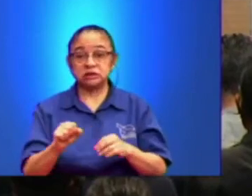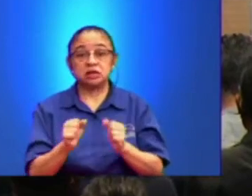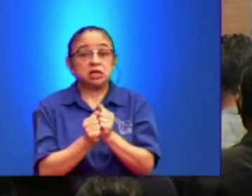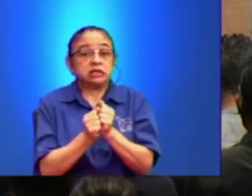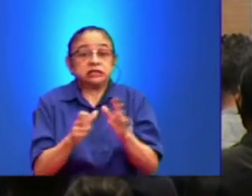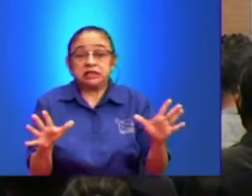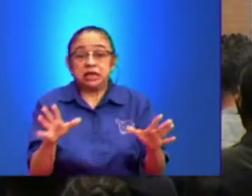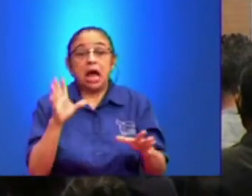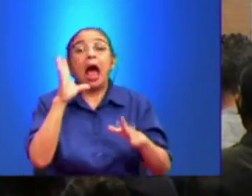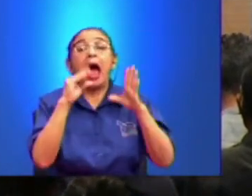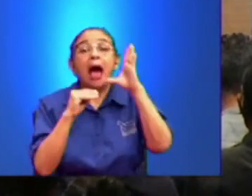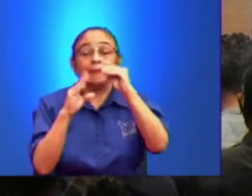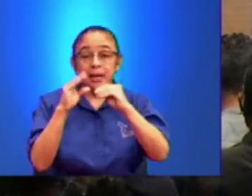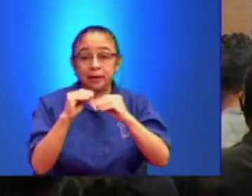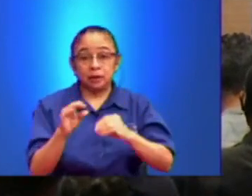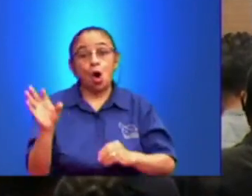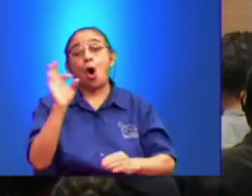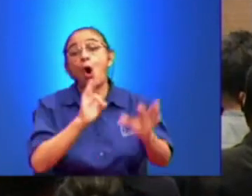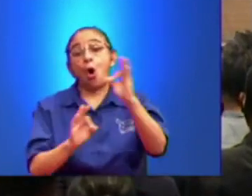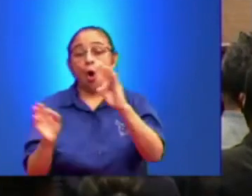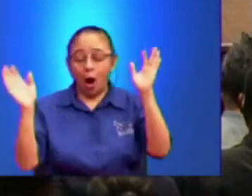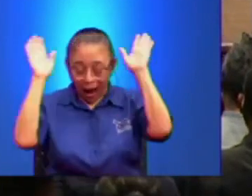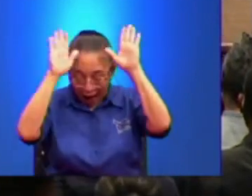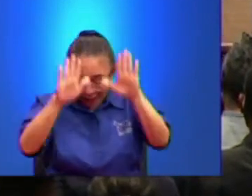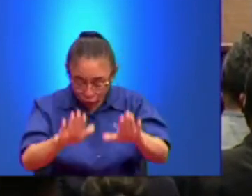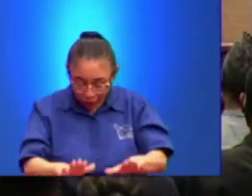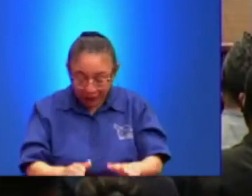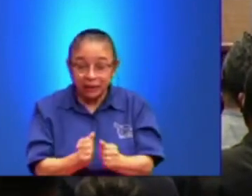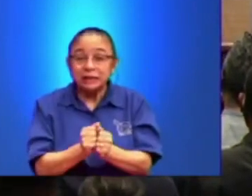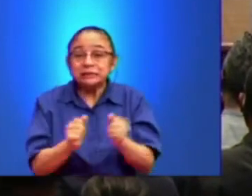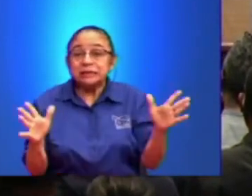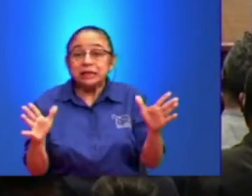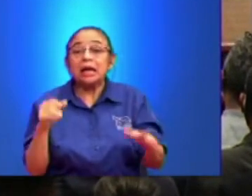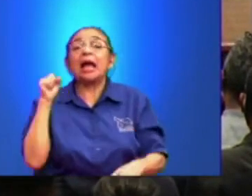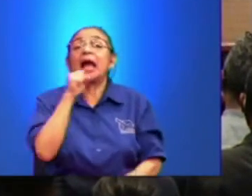alguien puede adorar sin cantar